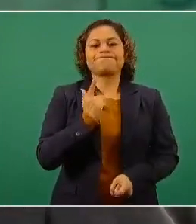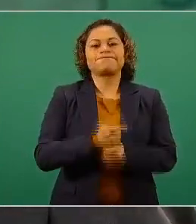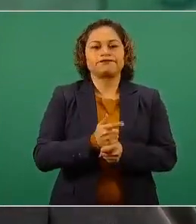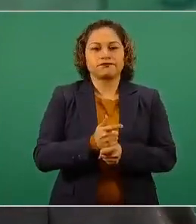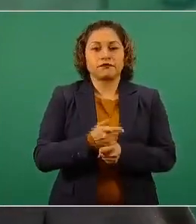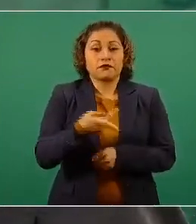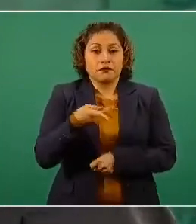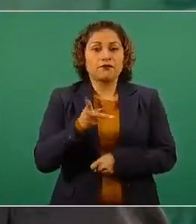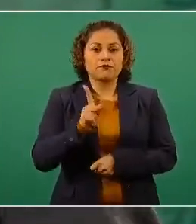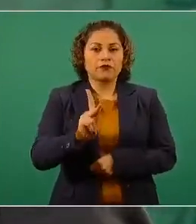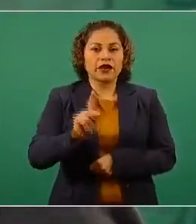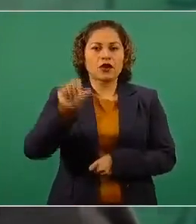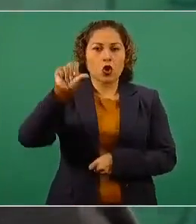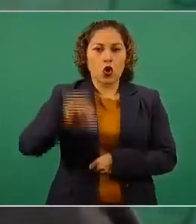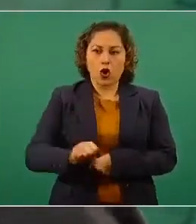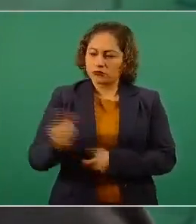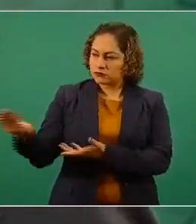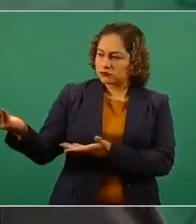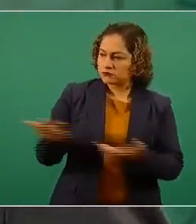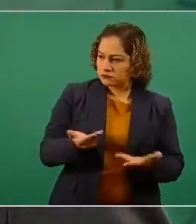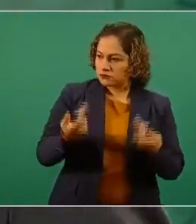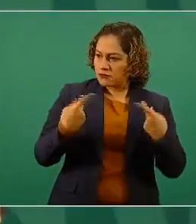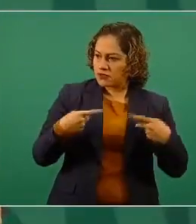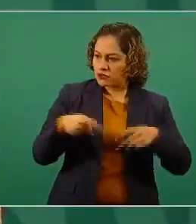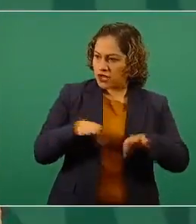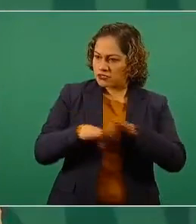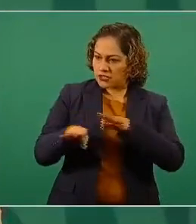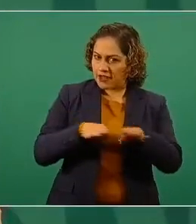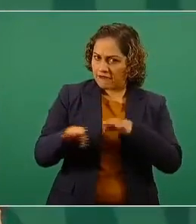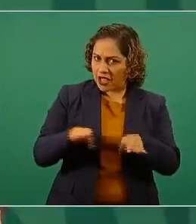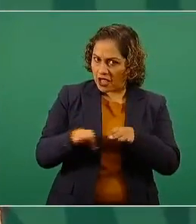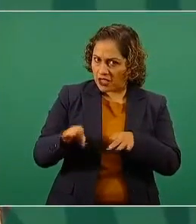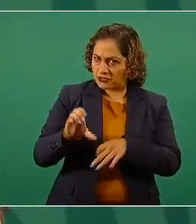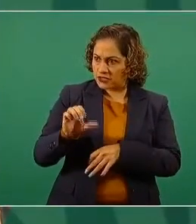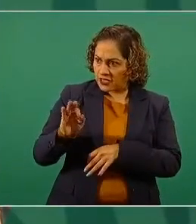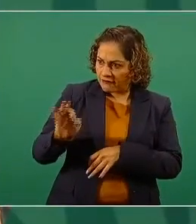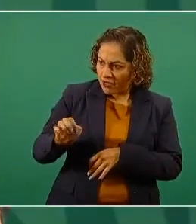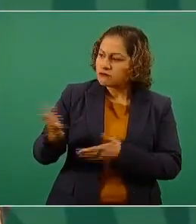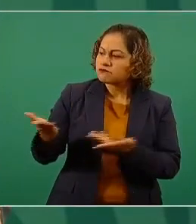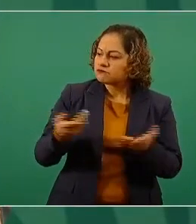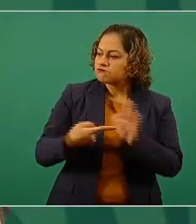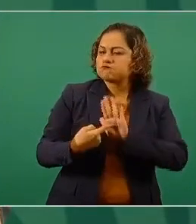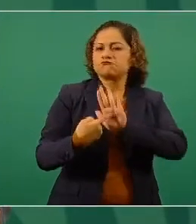conozca lo que están haciendo los trabajadores mexicanos y los técnicos mexicanos,